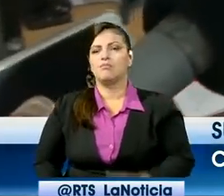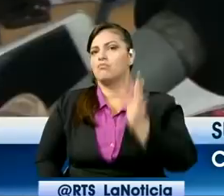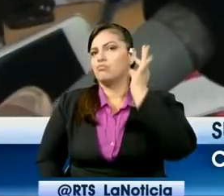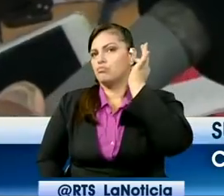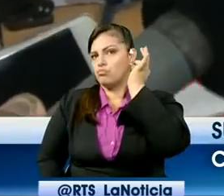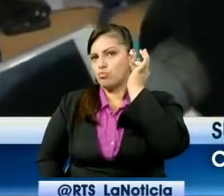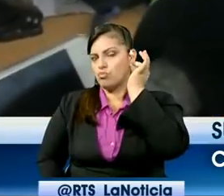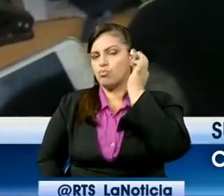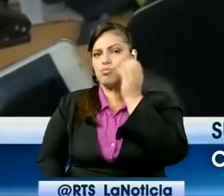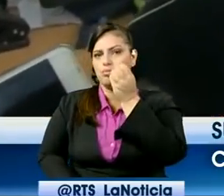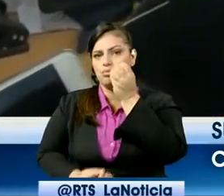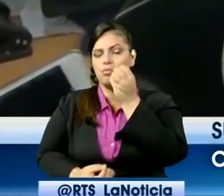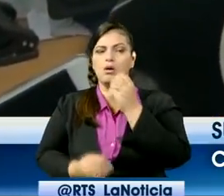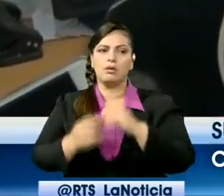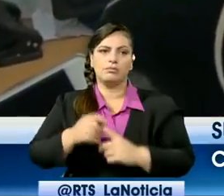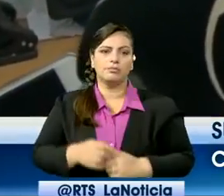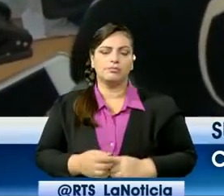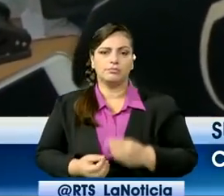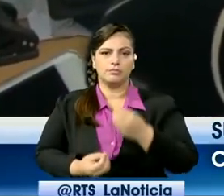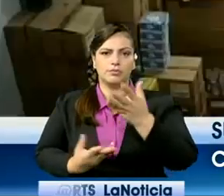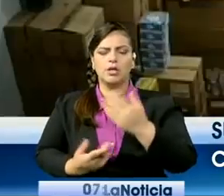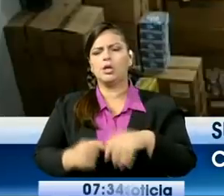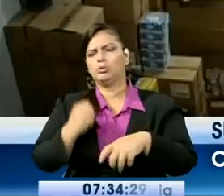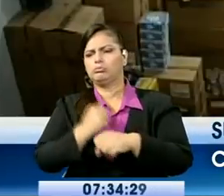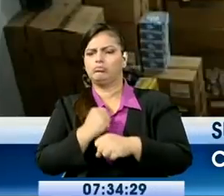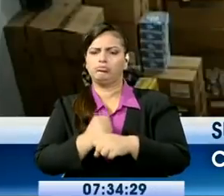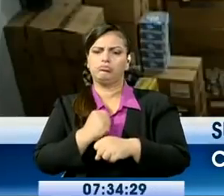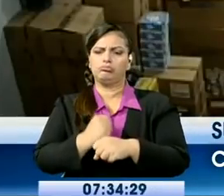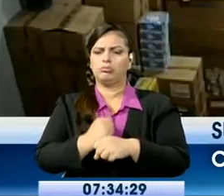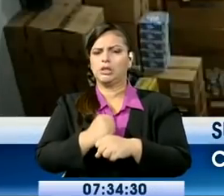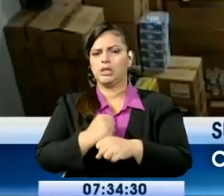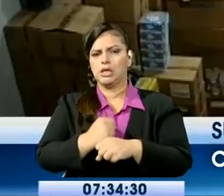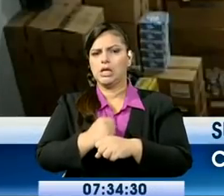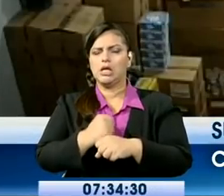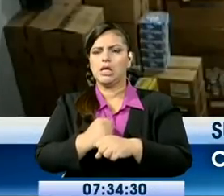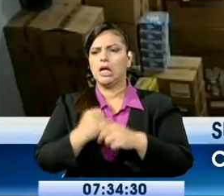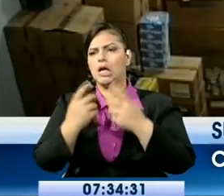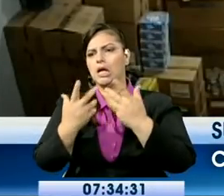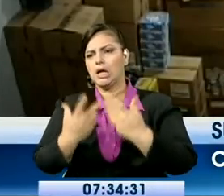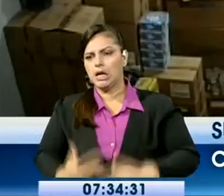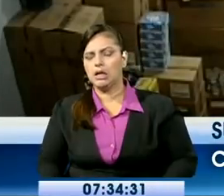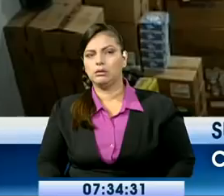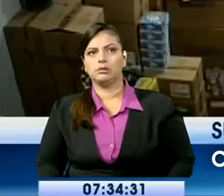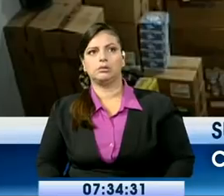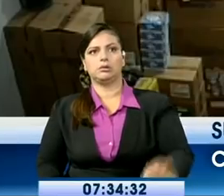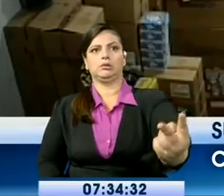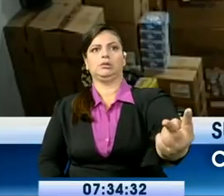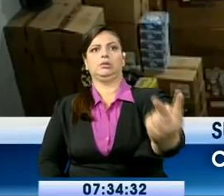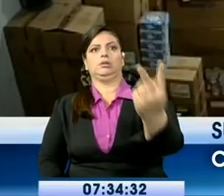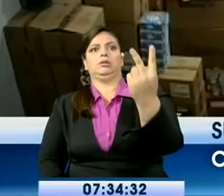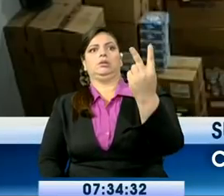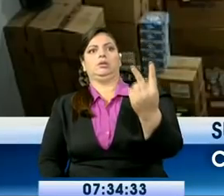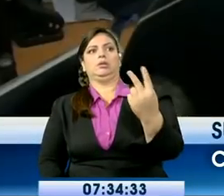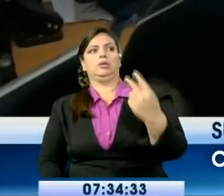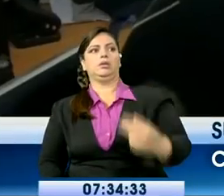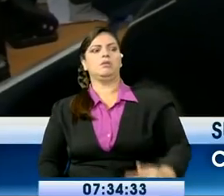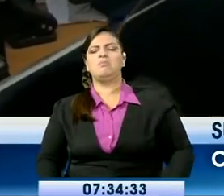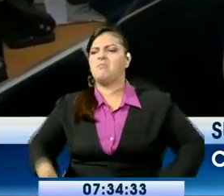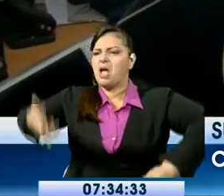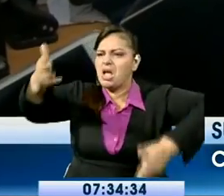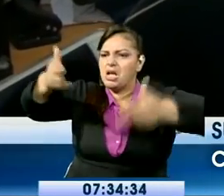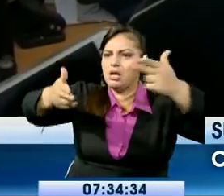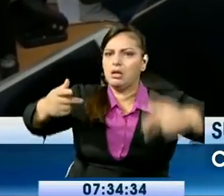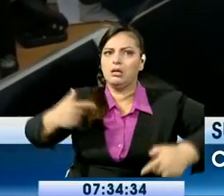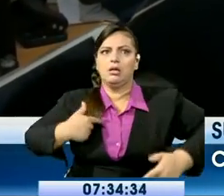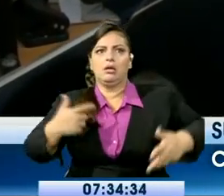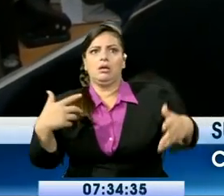fue impresionante ver lo que pasó en ese momento, pero como dice don Carlos, lo primordial es que no hubo que lamentar físicamente